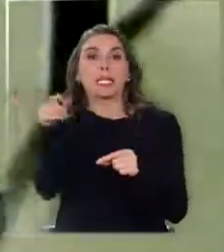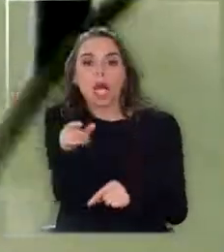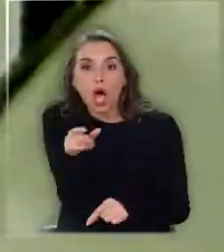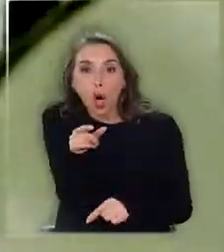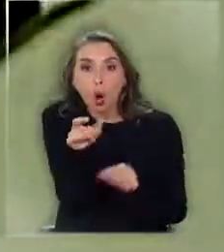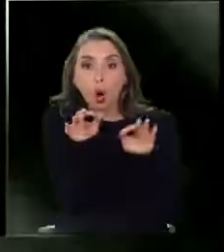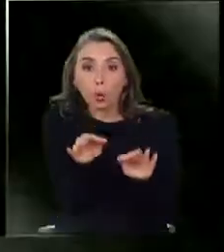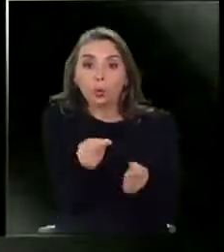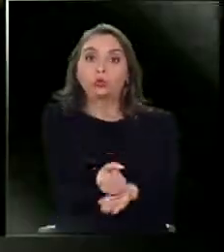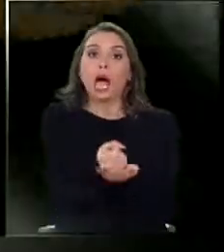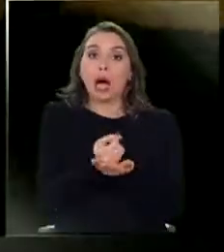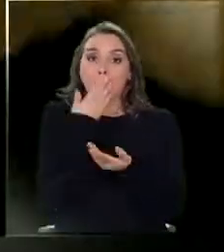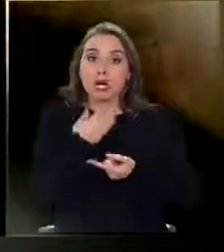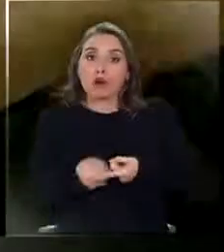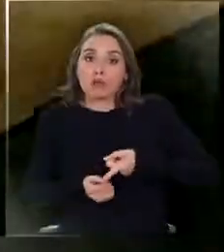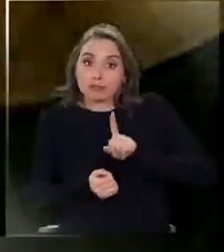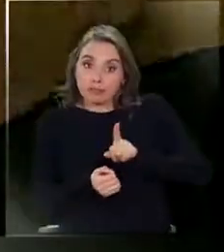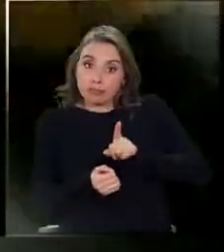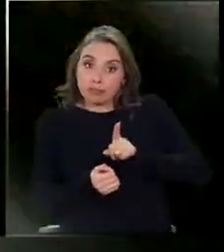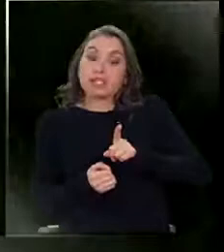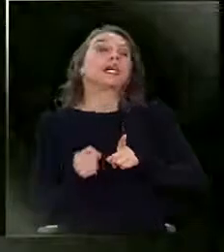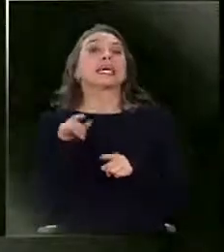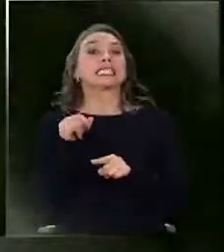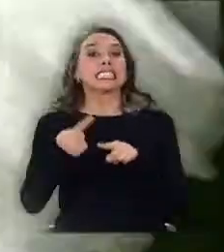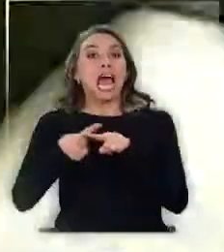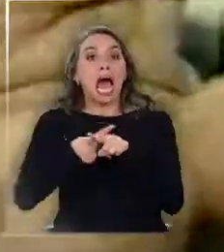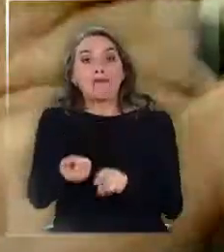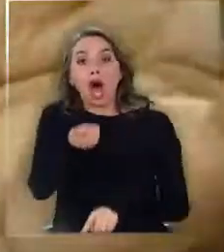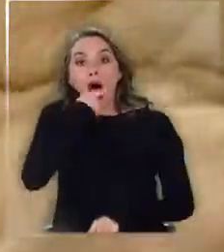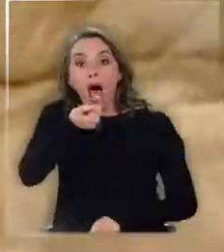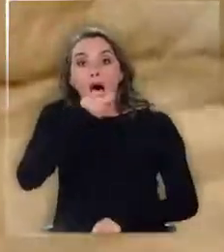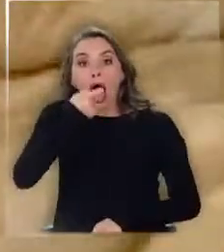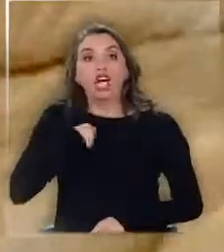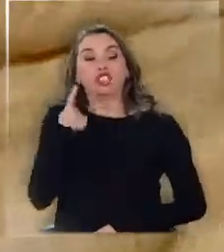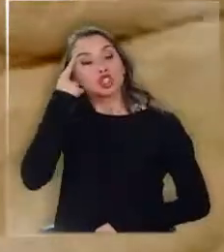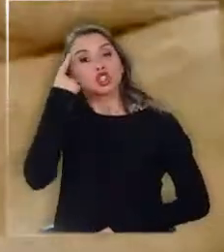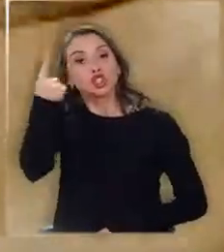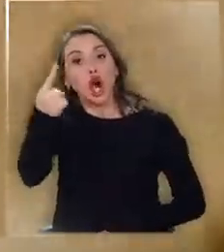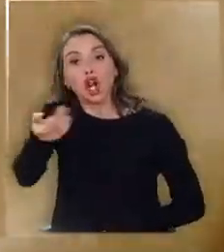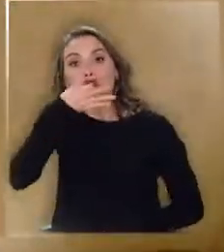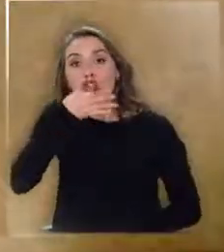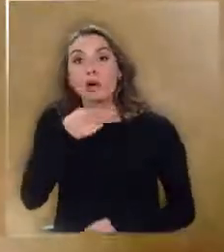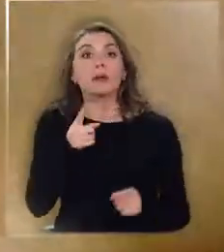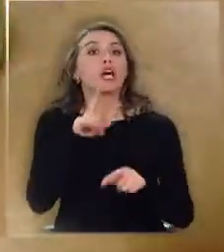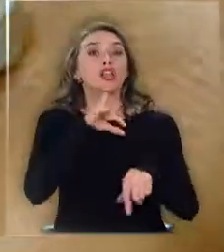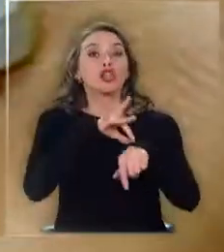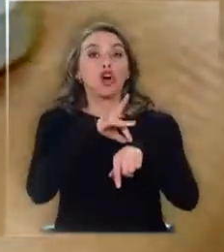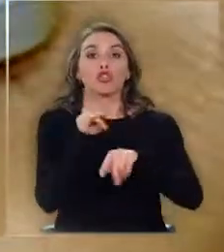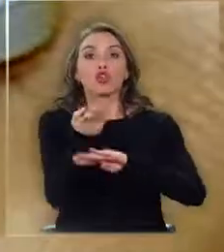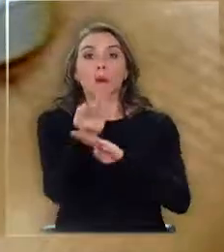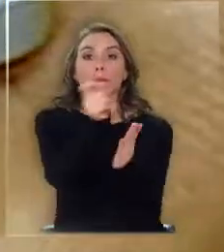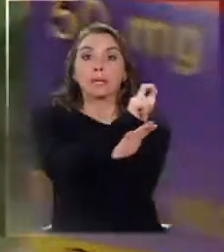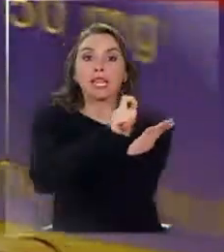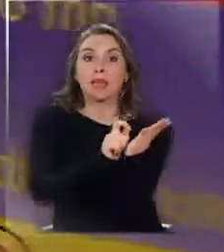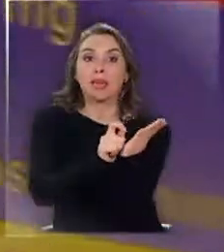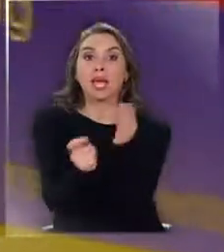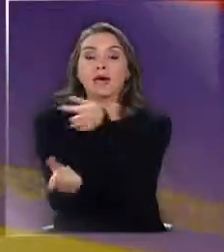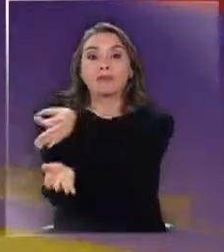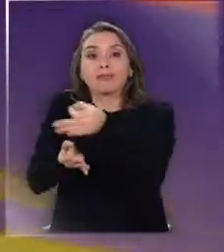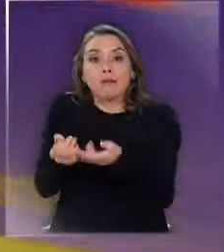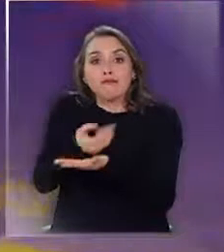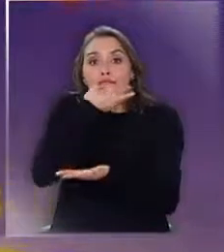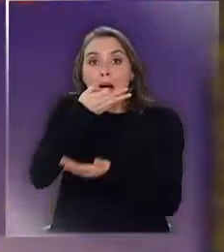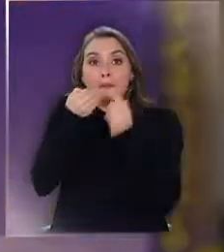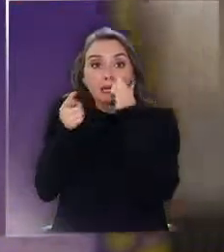puede ayudar a mejorar la erección, pero el abuso y la automedicación de este fármaco, que además se vende sin receta médica, puede causar complicaciones.